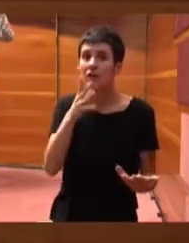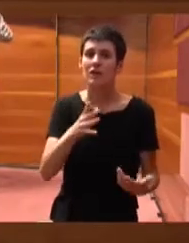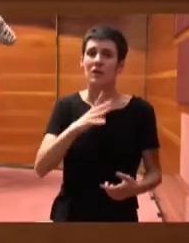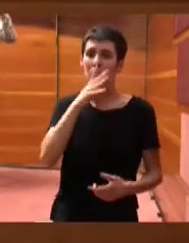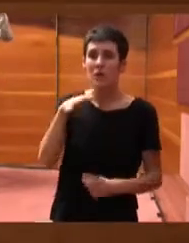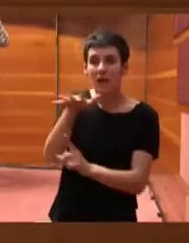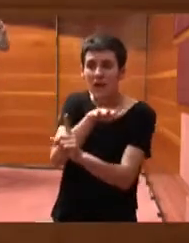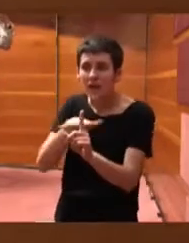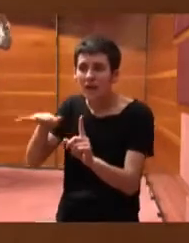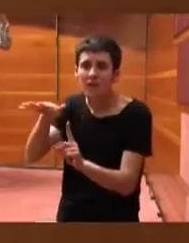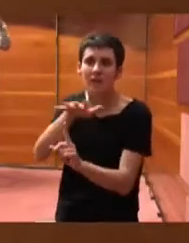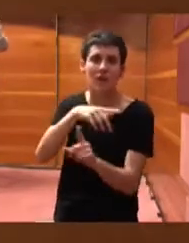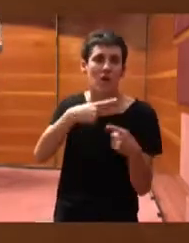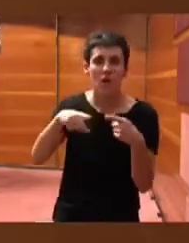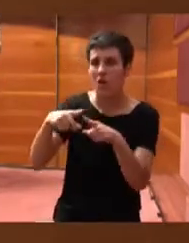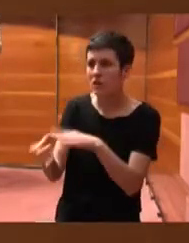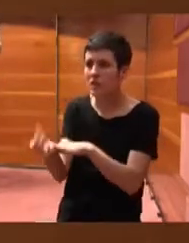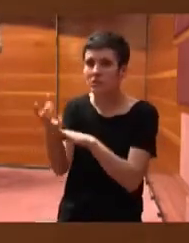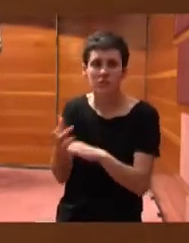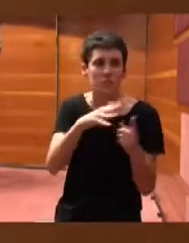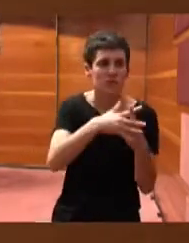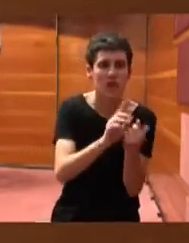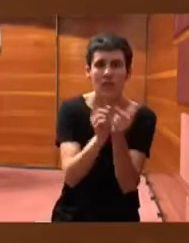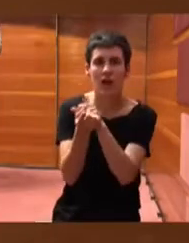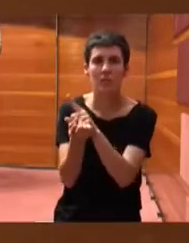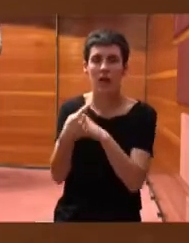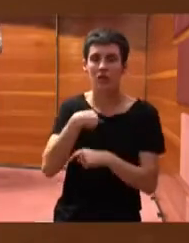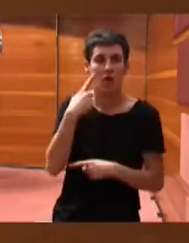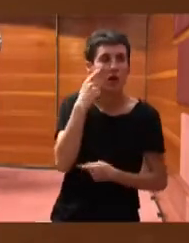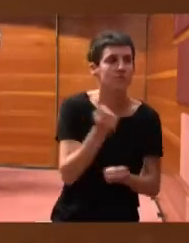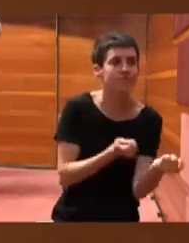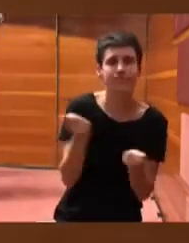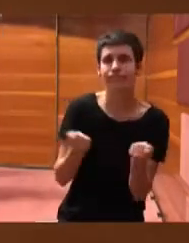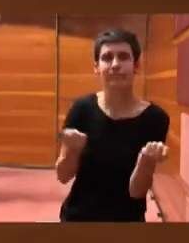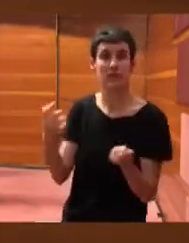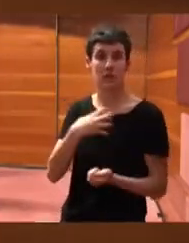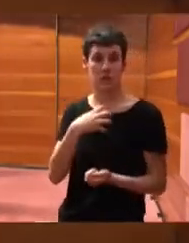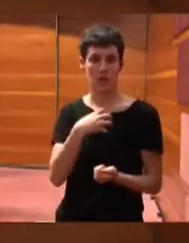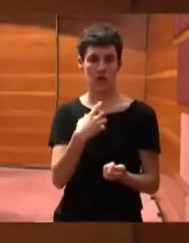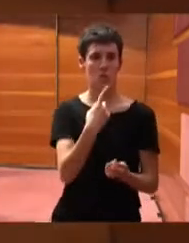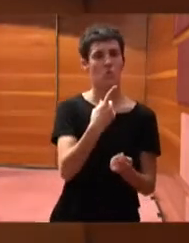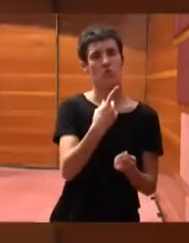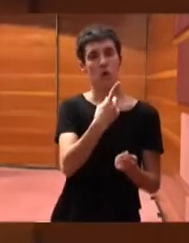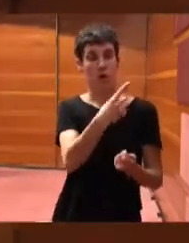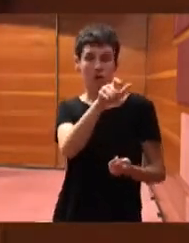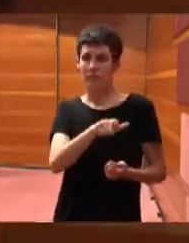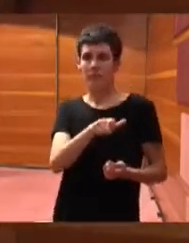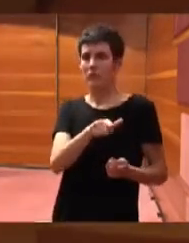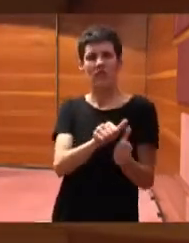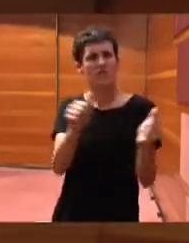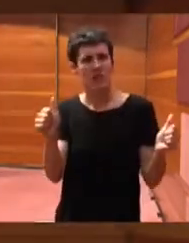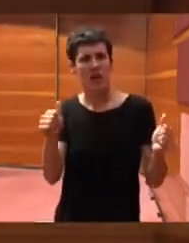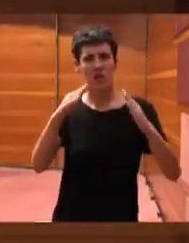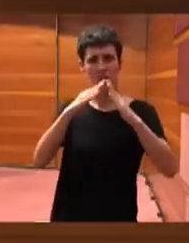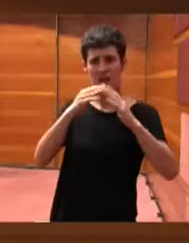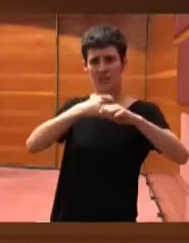cosas, muchas variables, que lógicamente yo no podía controlar. Uno se había divorciado, había vendido